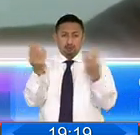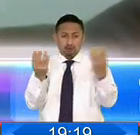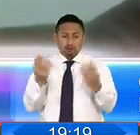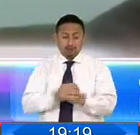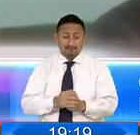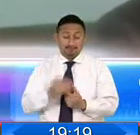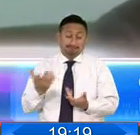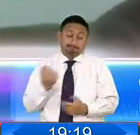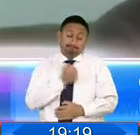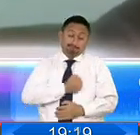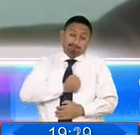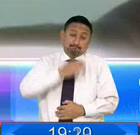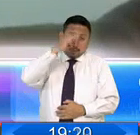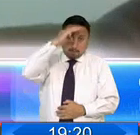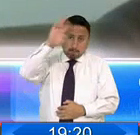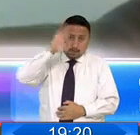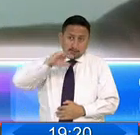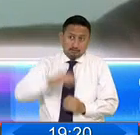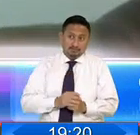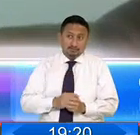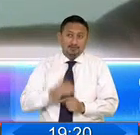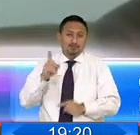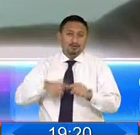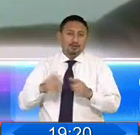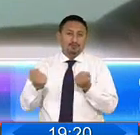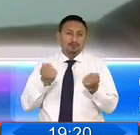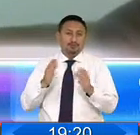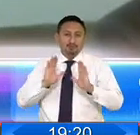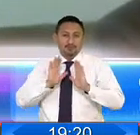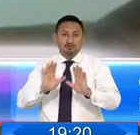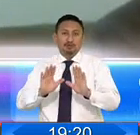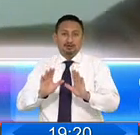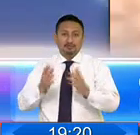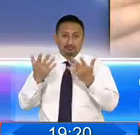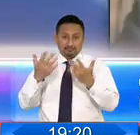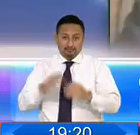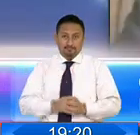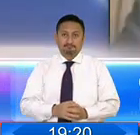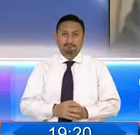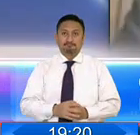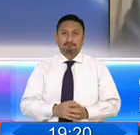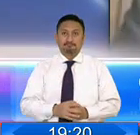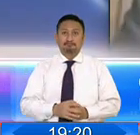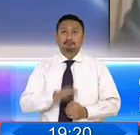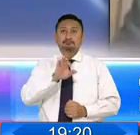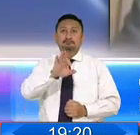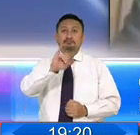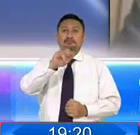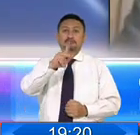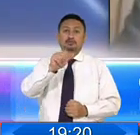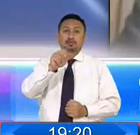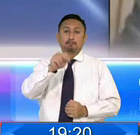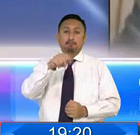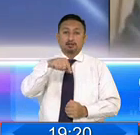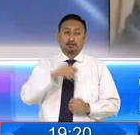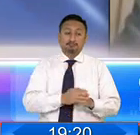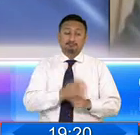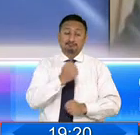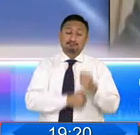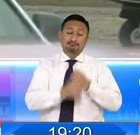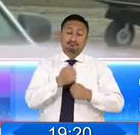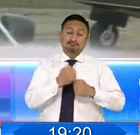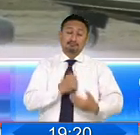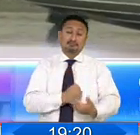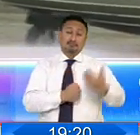México, lamentablemente, hasta ahora no encuentra la forma de enfrentarlos y de derrotarlos. De su lado, Leonardo Tipán explica que desde hace mucho